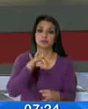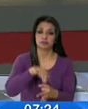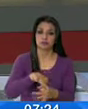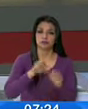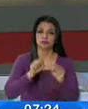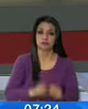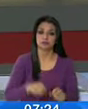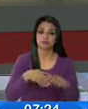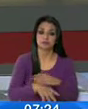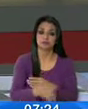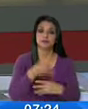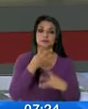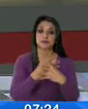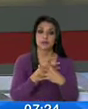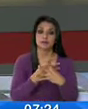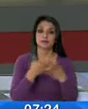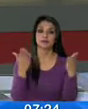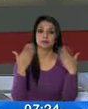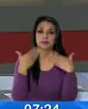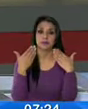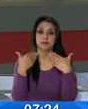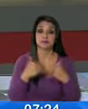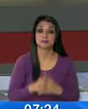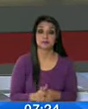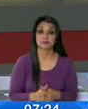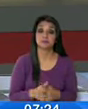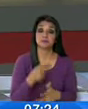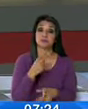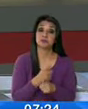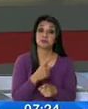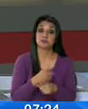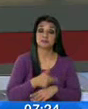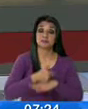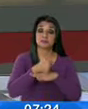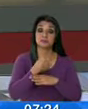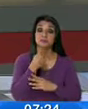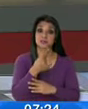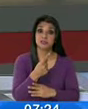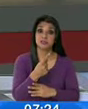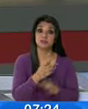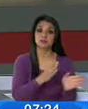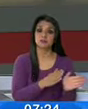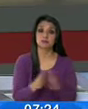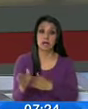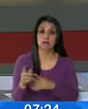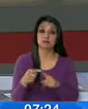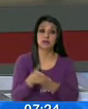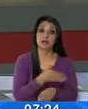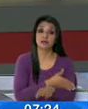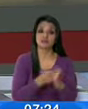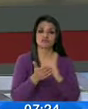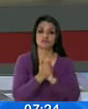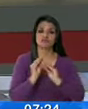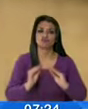Centro de Habilitación Social de Guayaquil, para lo cual, según las autoridades, se realizó una capacitación.